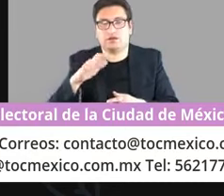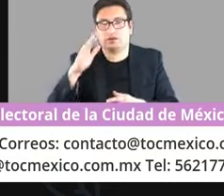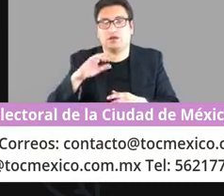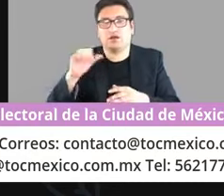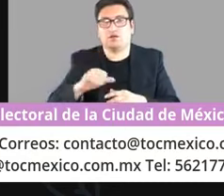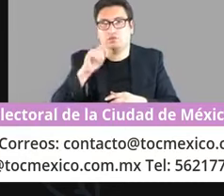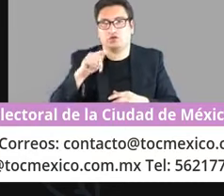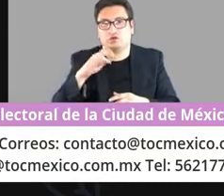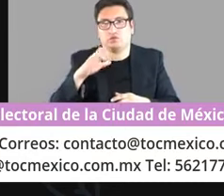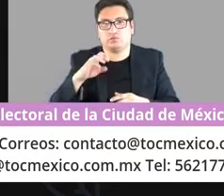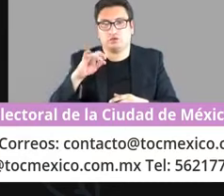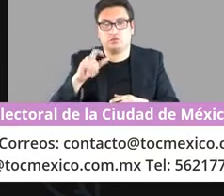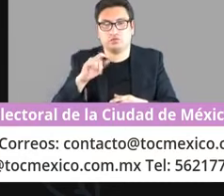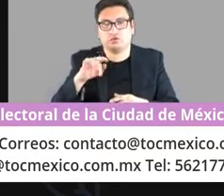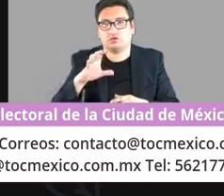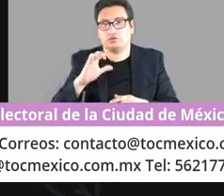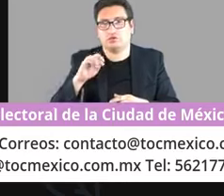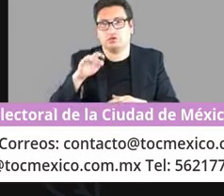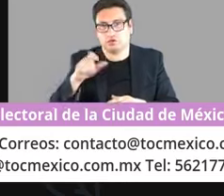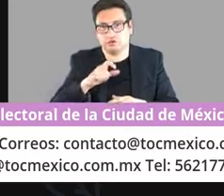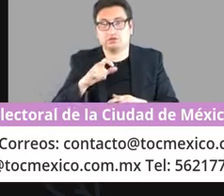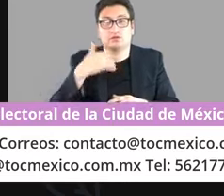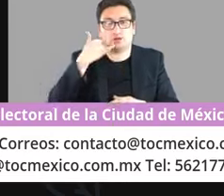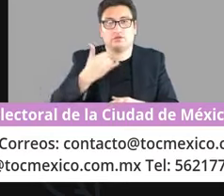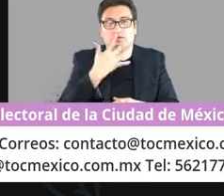asistente@tocmexico.com.mx, al teléfono 562-177-4082.